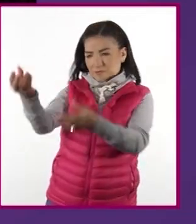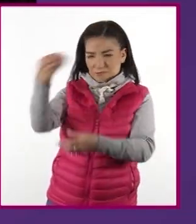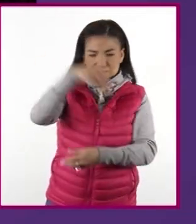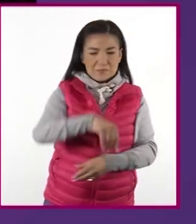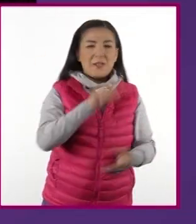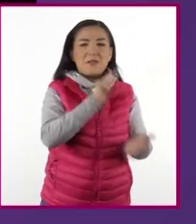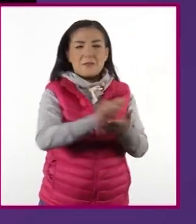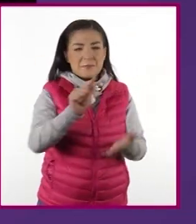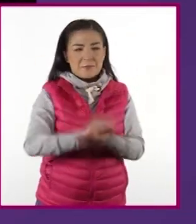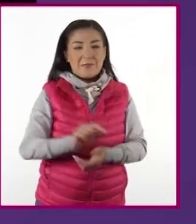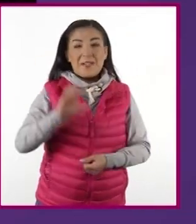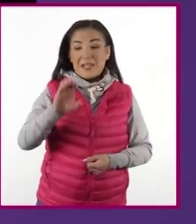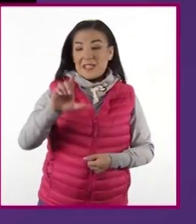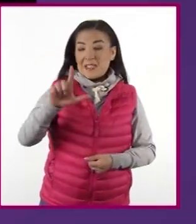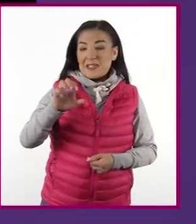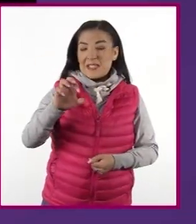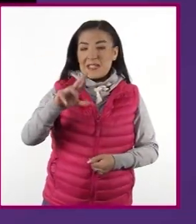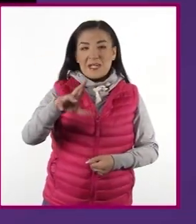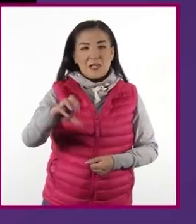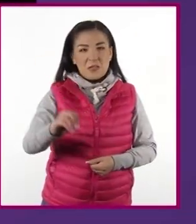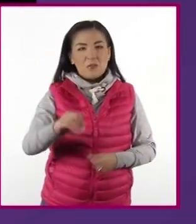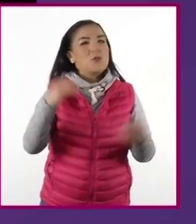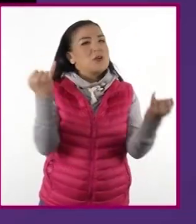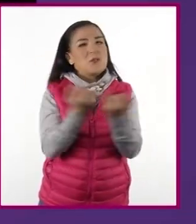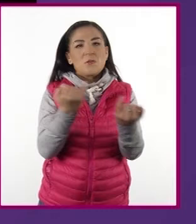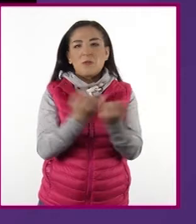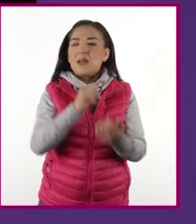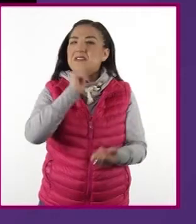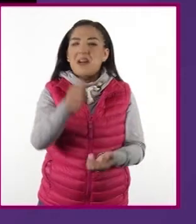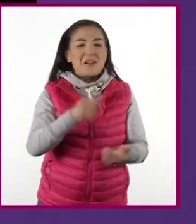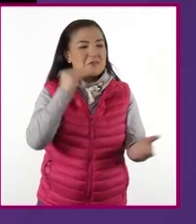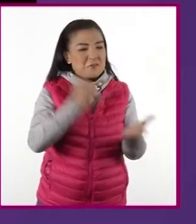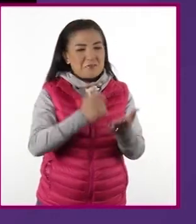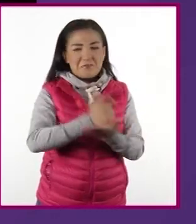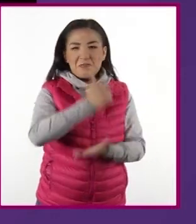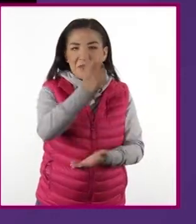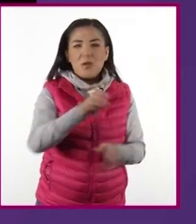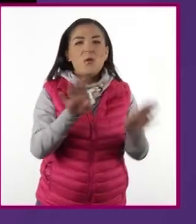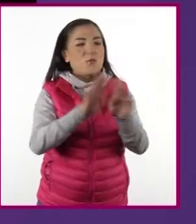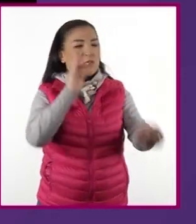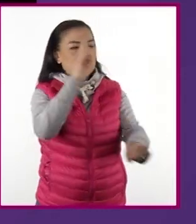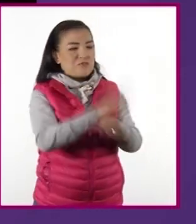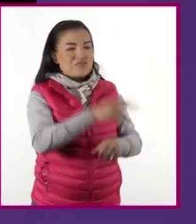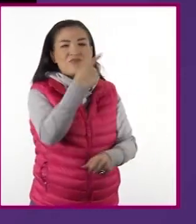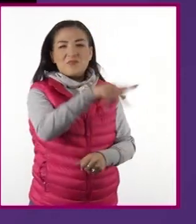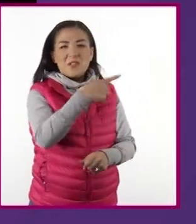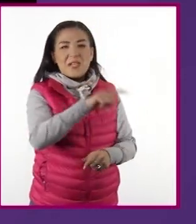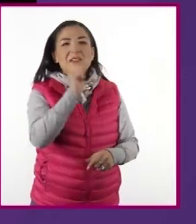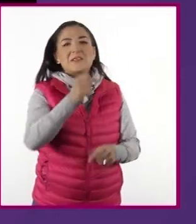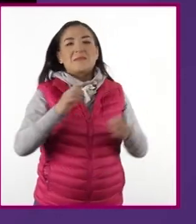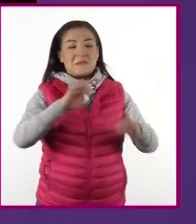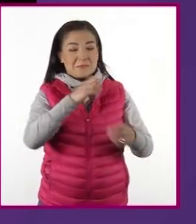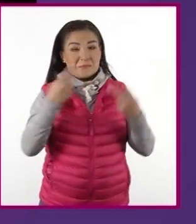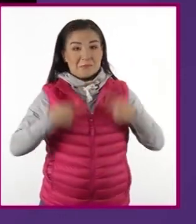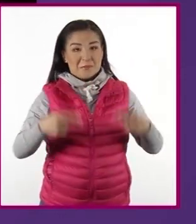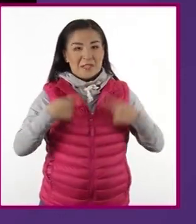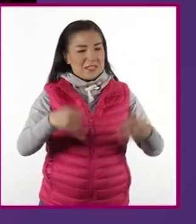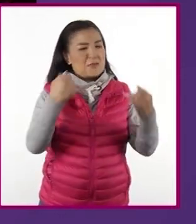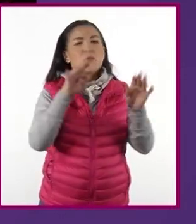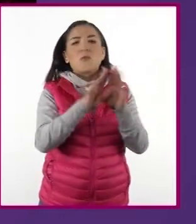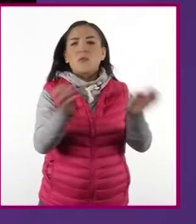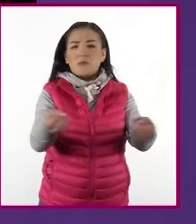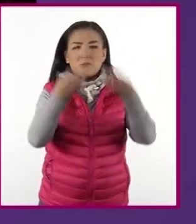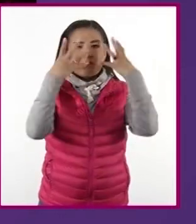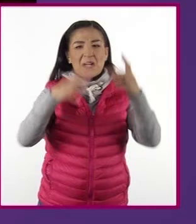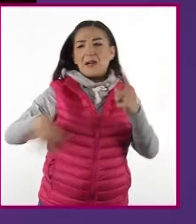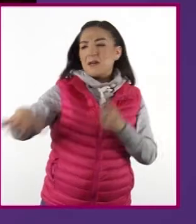que tampoco pagaba impuestos, tenía fuero y era juzgado por tribunales especiales independientes a los del resto de